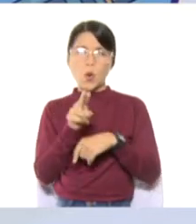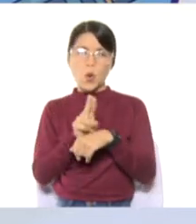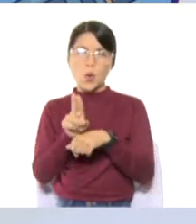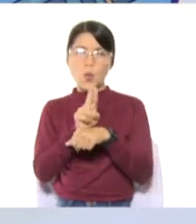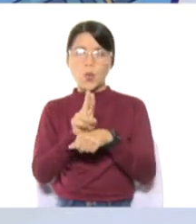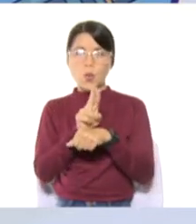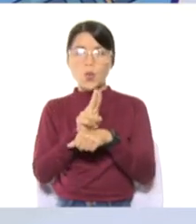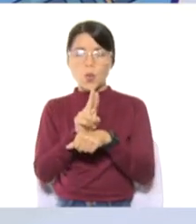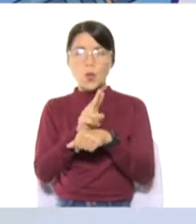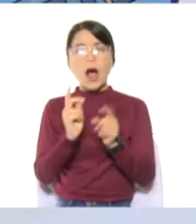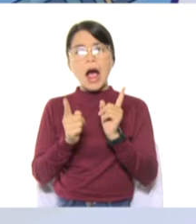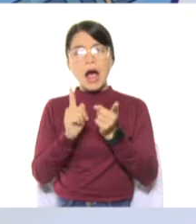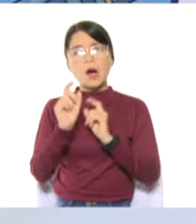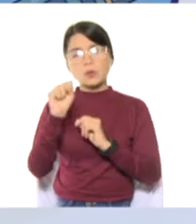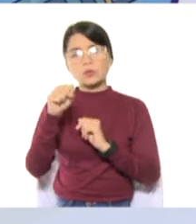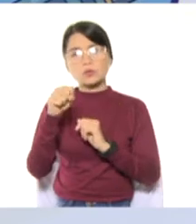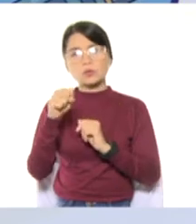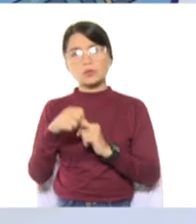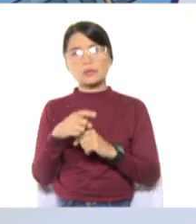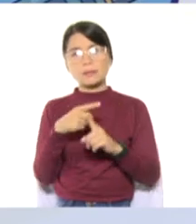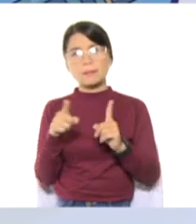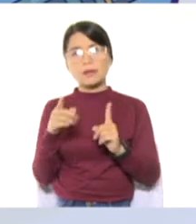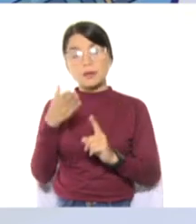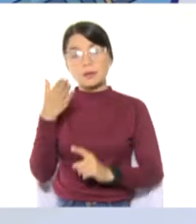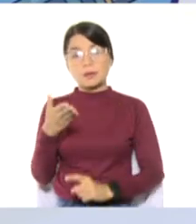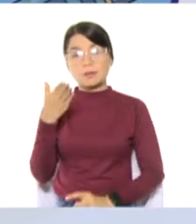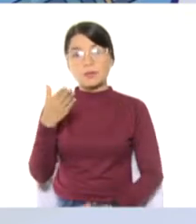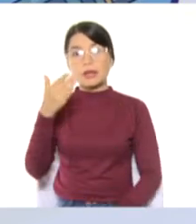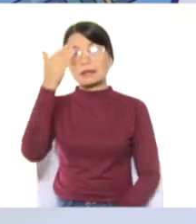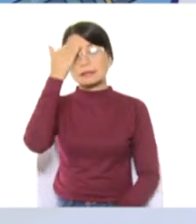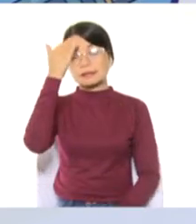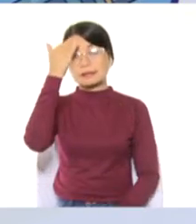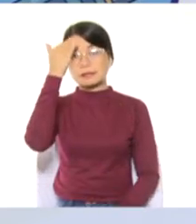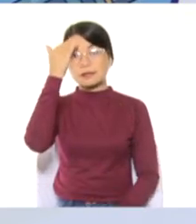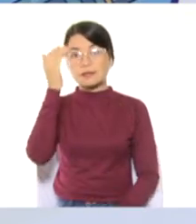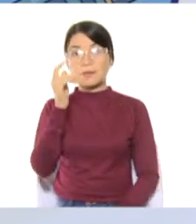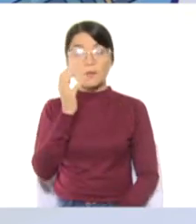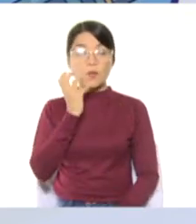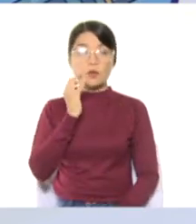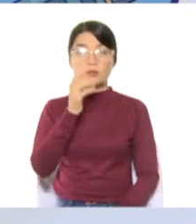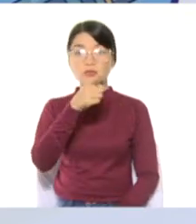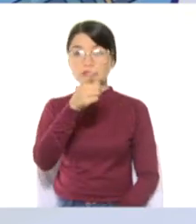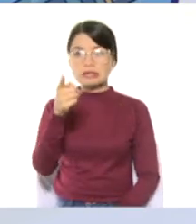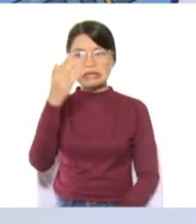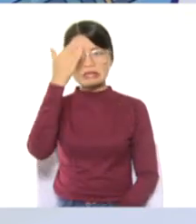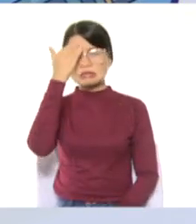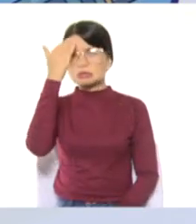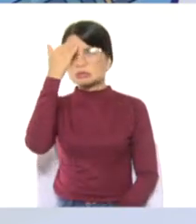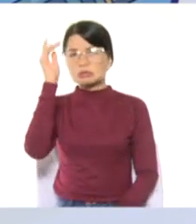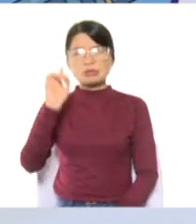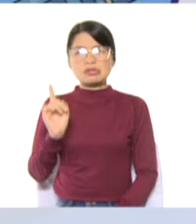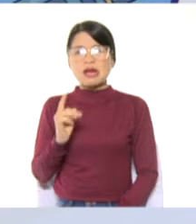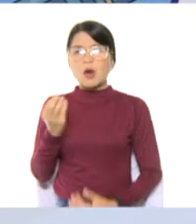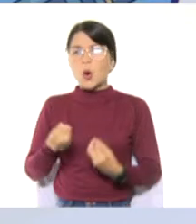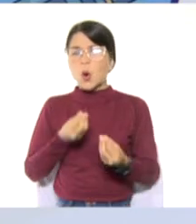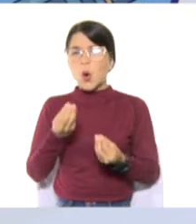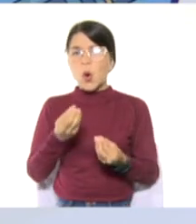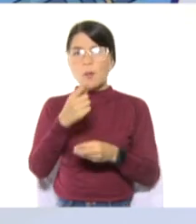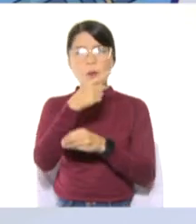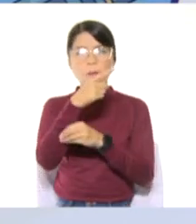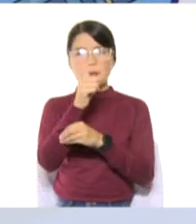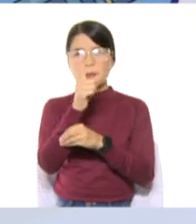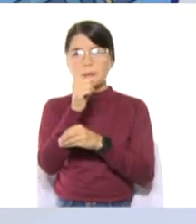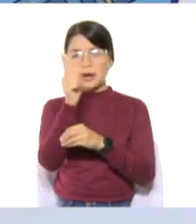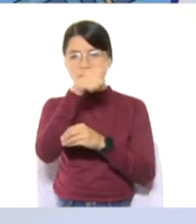para socializar al respecto. Si no saben leer un reloj de aguja, investiguen cómo se lee. Pregúntenle a un familiar si sabe y que les explique, ¿okay? Para